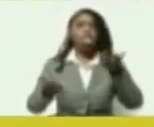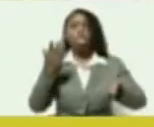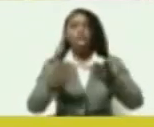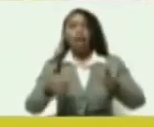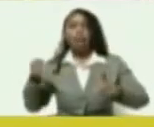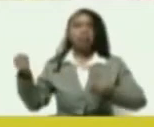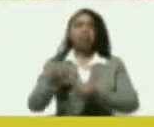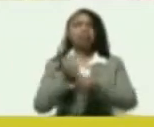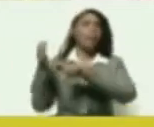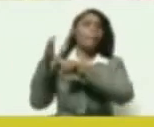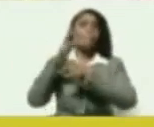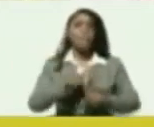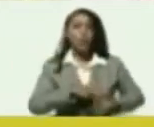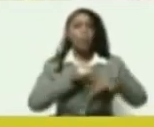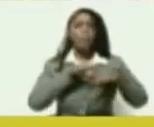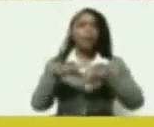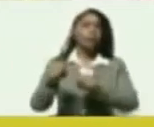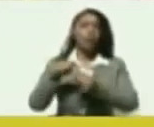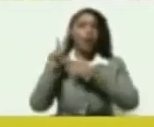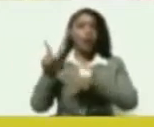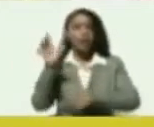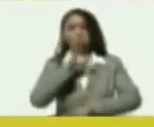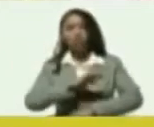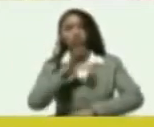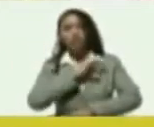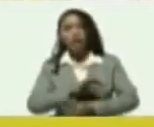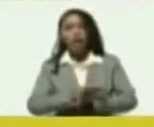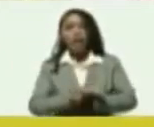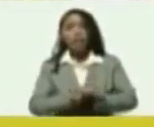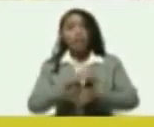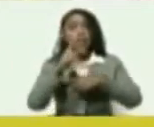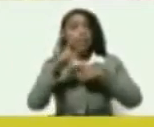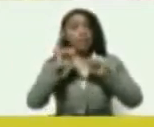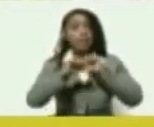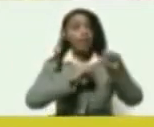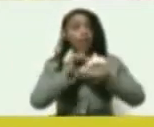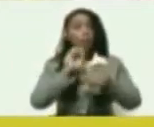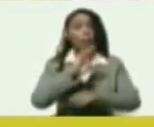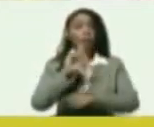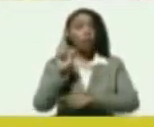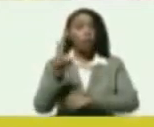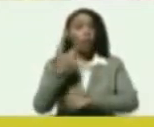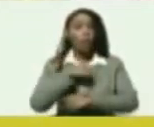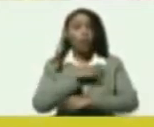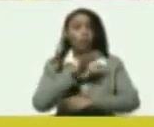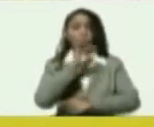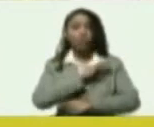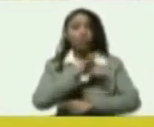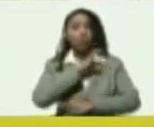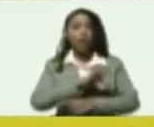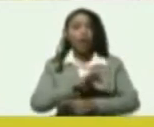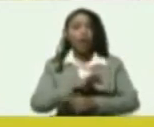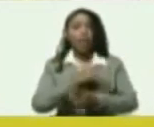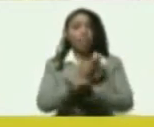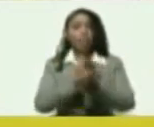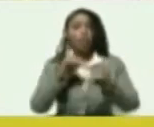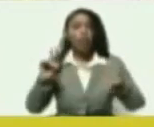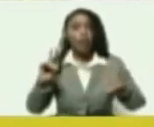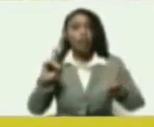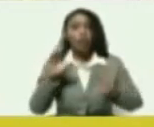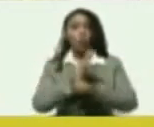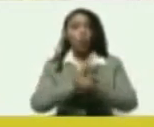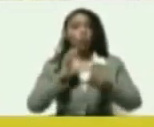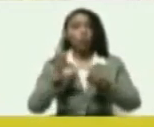neoliberalism, explotación, al exploitation, imperialismo. Es el imperialism. socialismo del It is siglo socialist XXI, of 21st nuestro century, socialismo democrático,